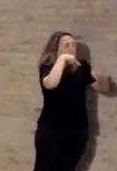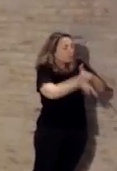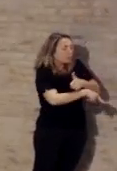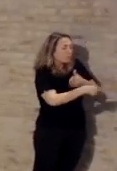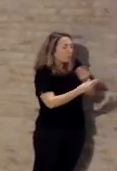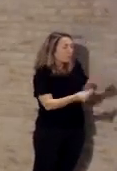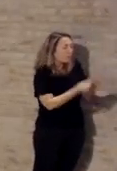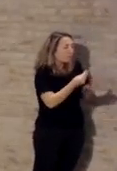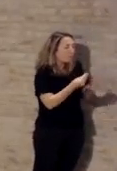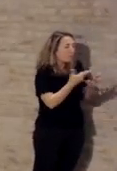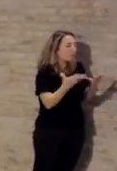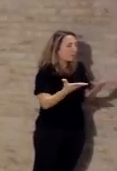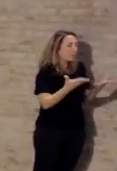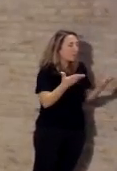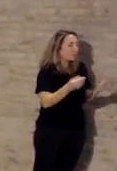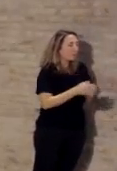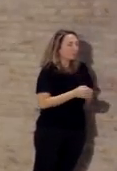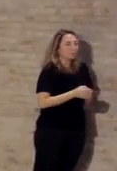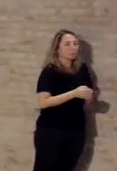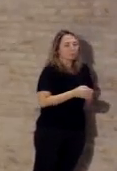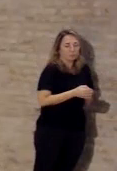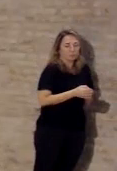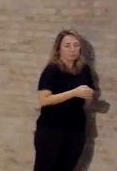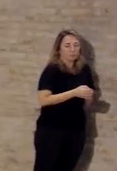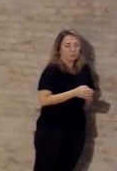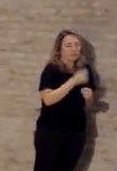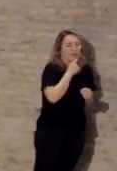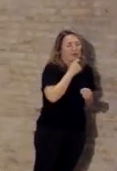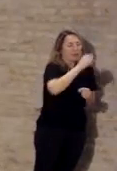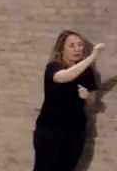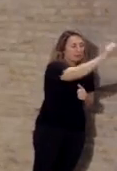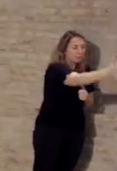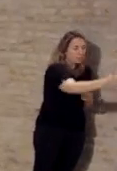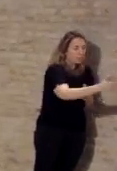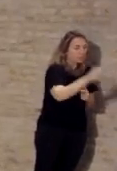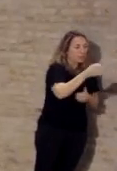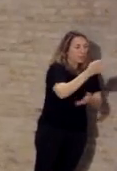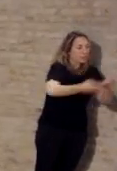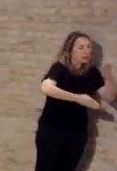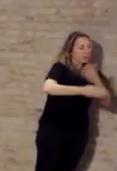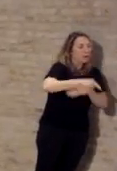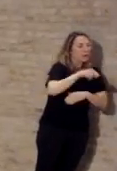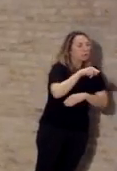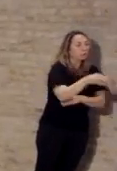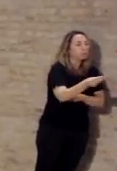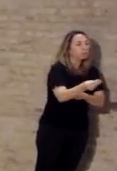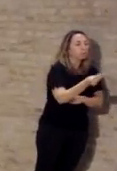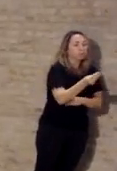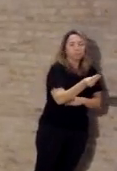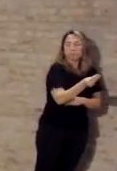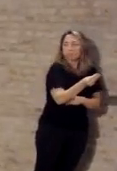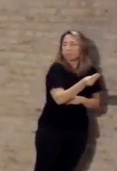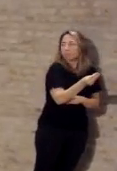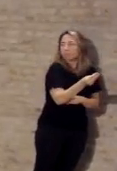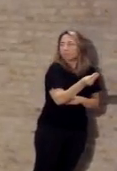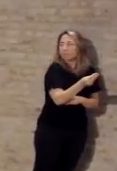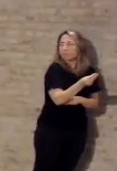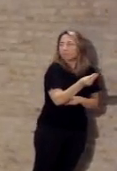para pensarlas Pero cómo garantizamos También muchas veces Bueno cuando viene una persona conuna discapacidad